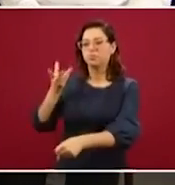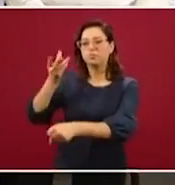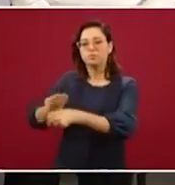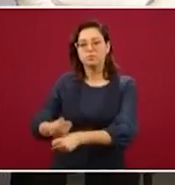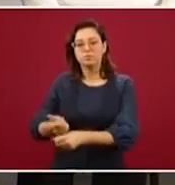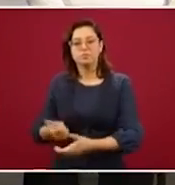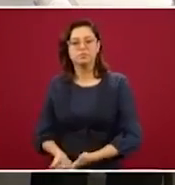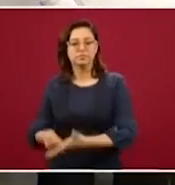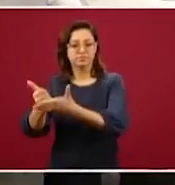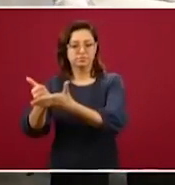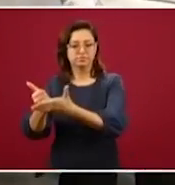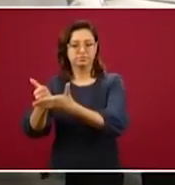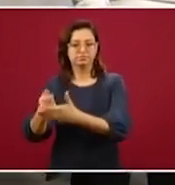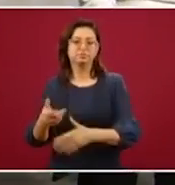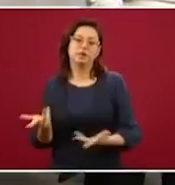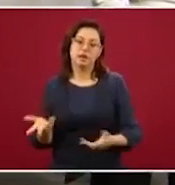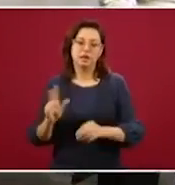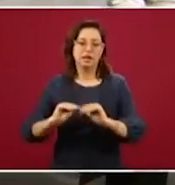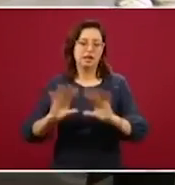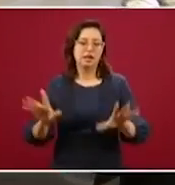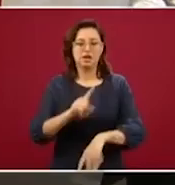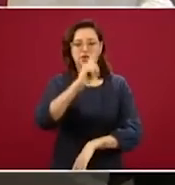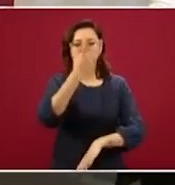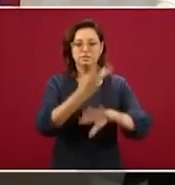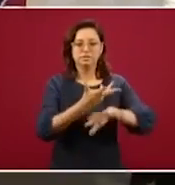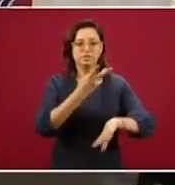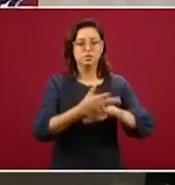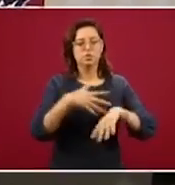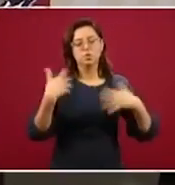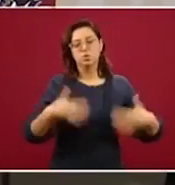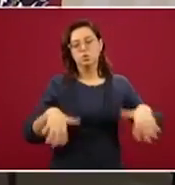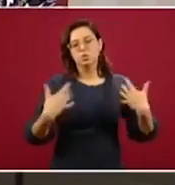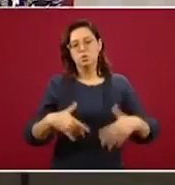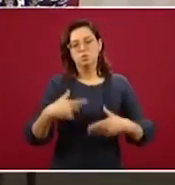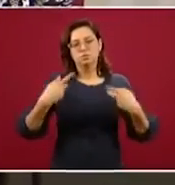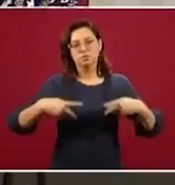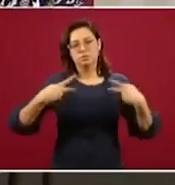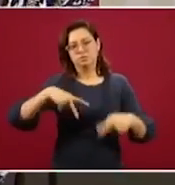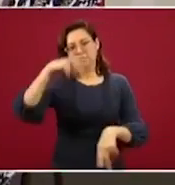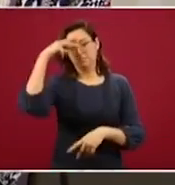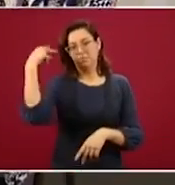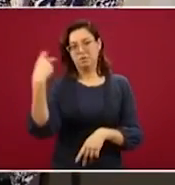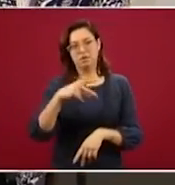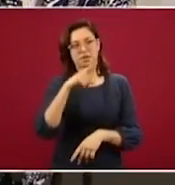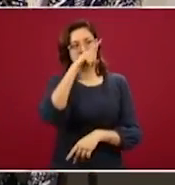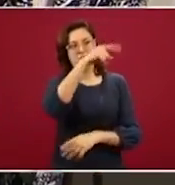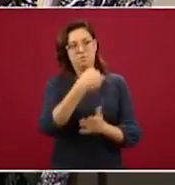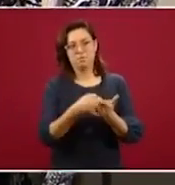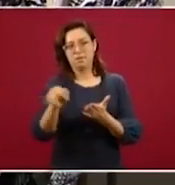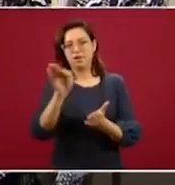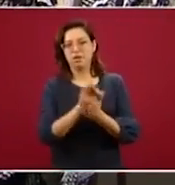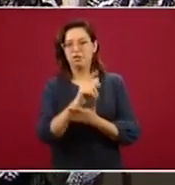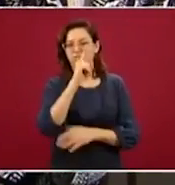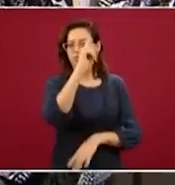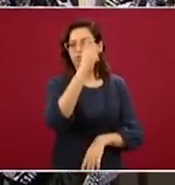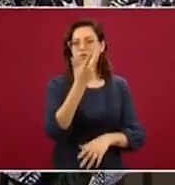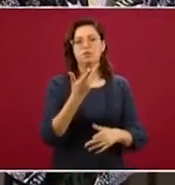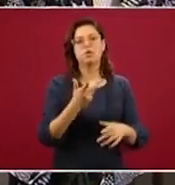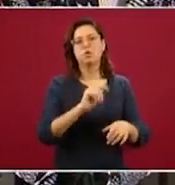que llegan las remesas de nuestros héroes vivientes, los migrantes